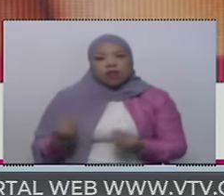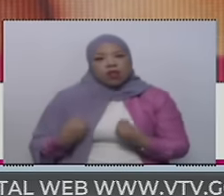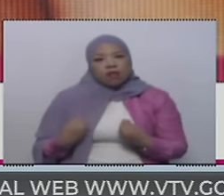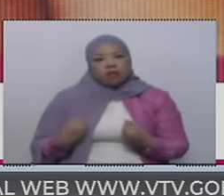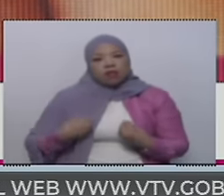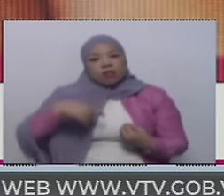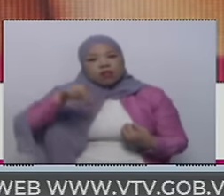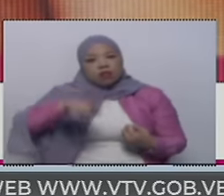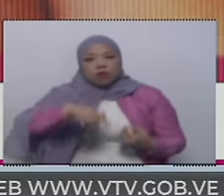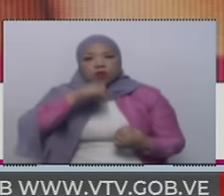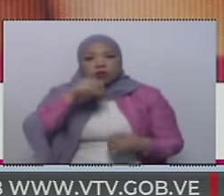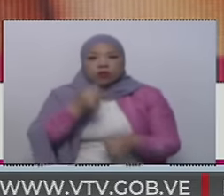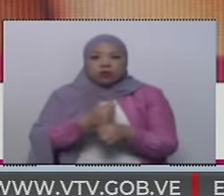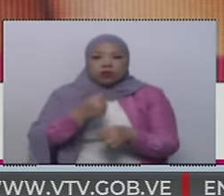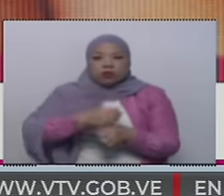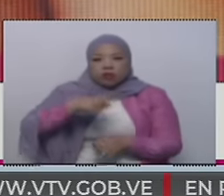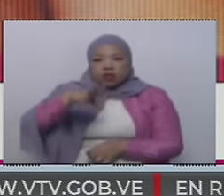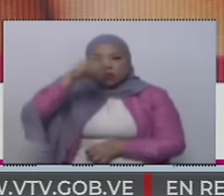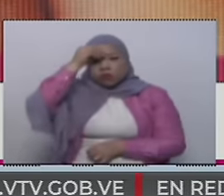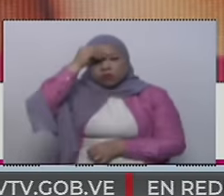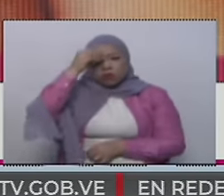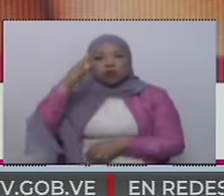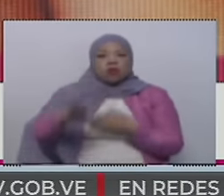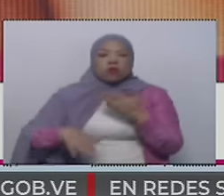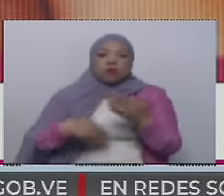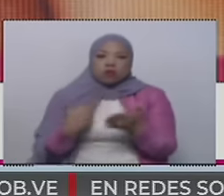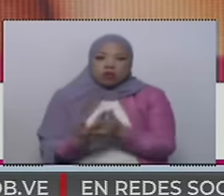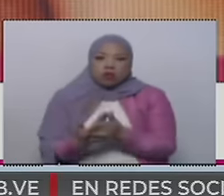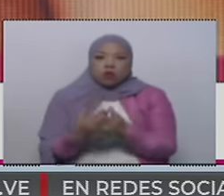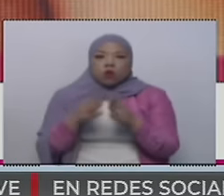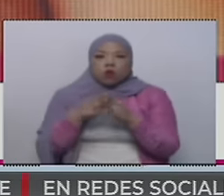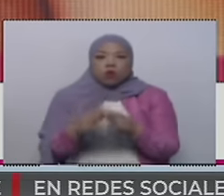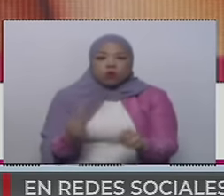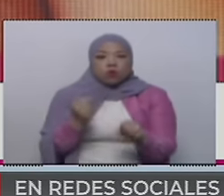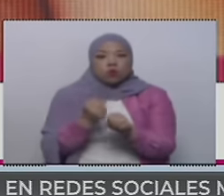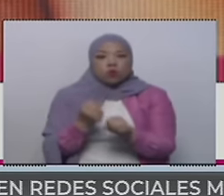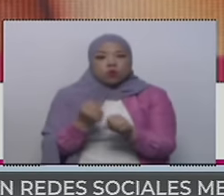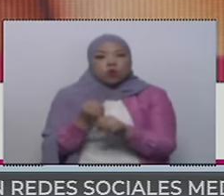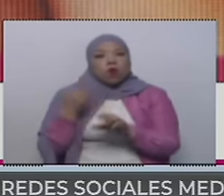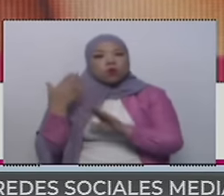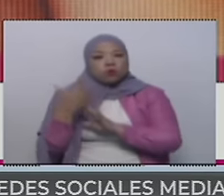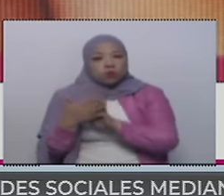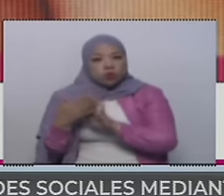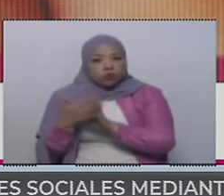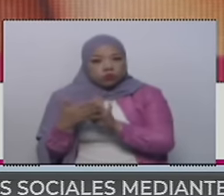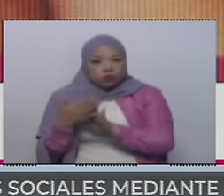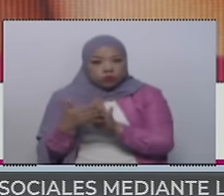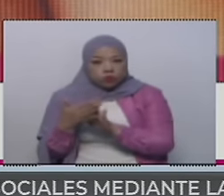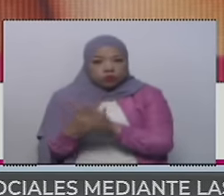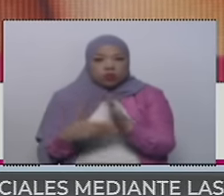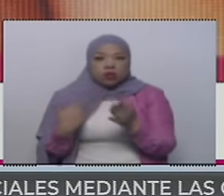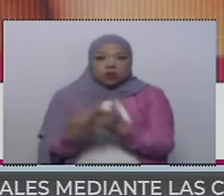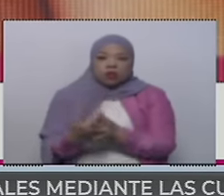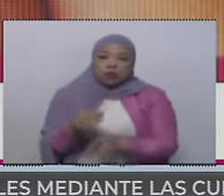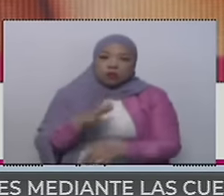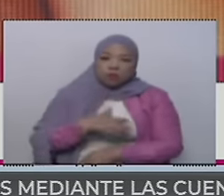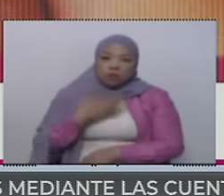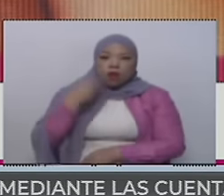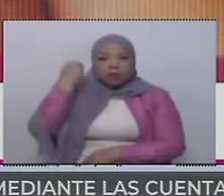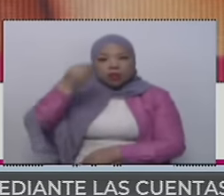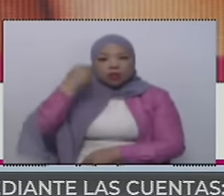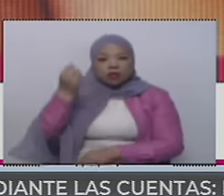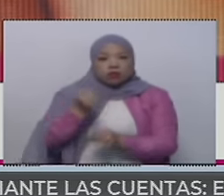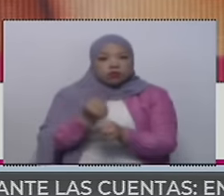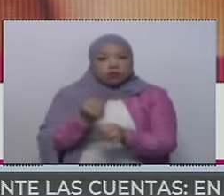también. Yo he aprendido, todo tiene tratamiento, todo tiene solución, hasta lo que uno pudiera pensar que no